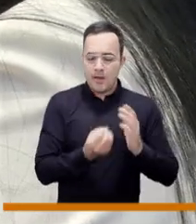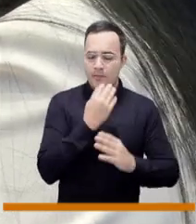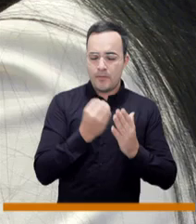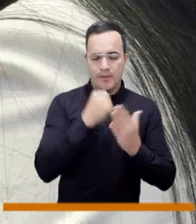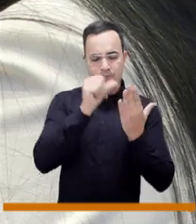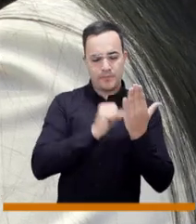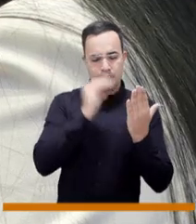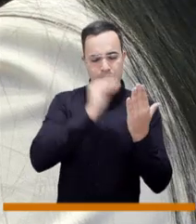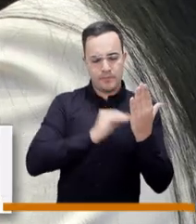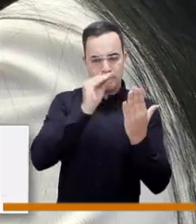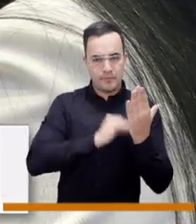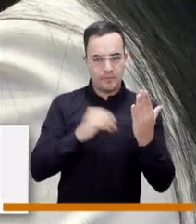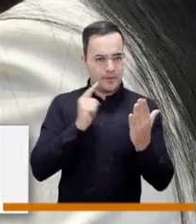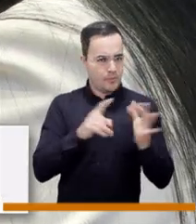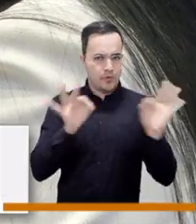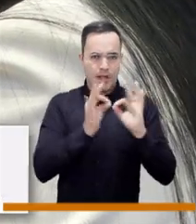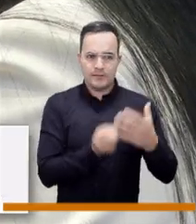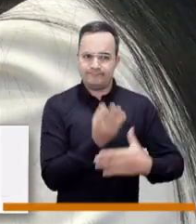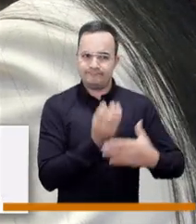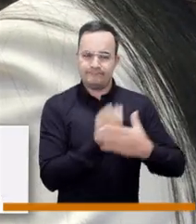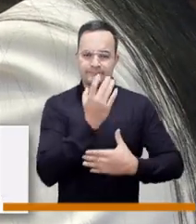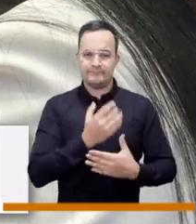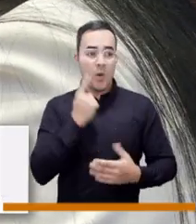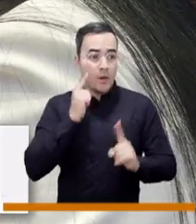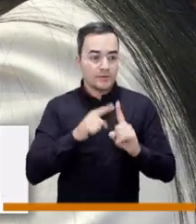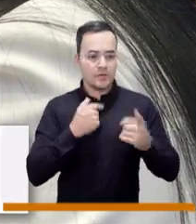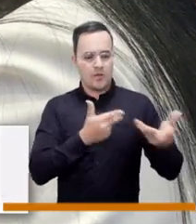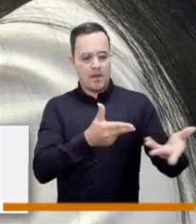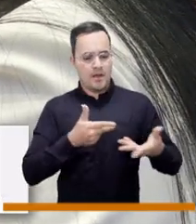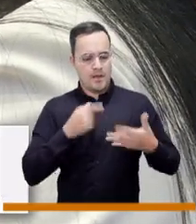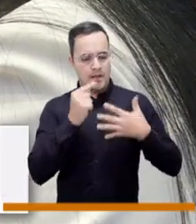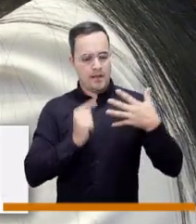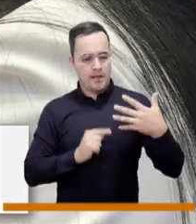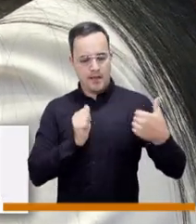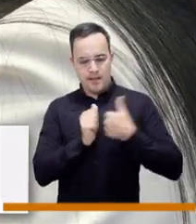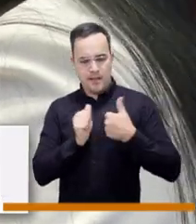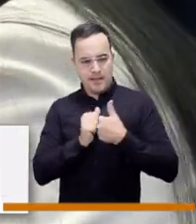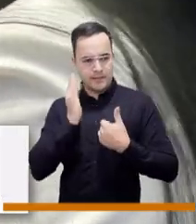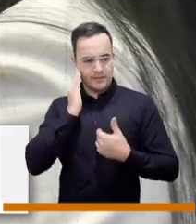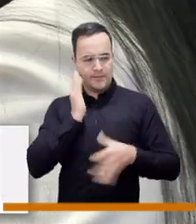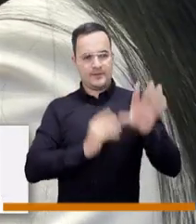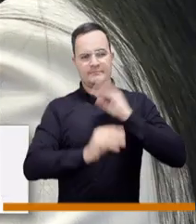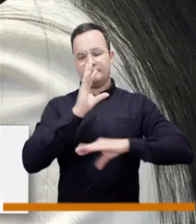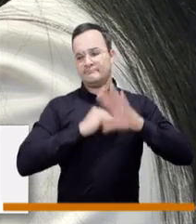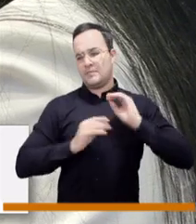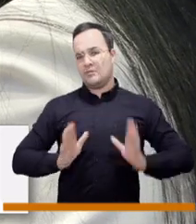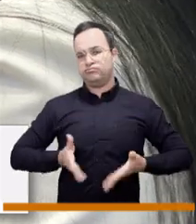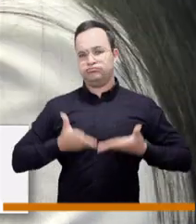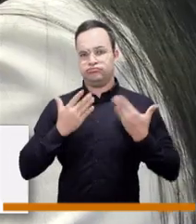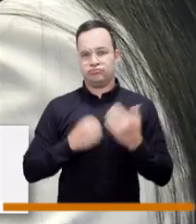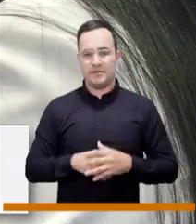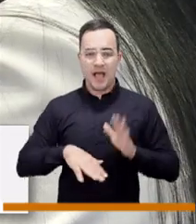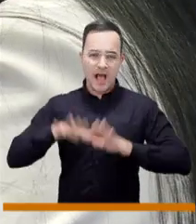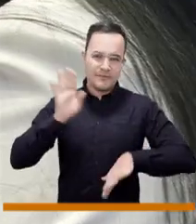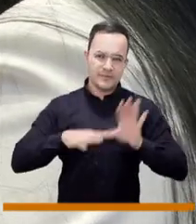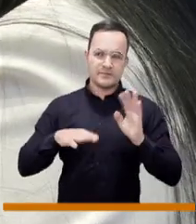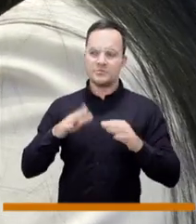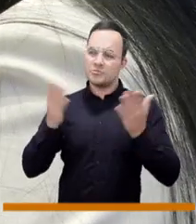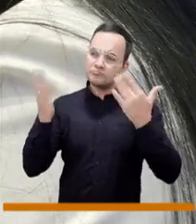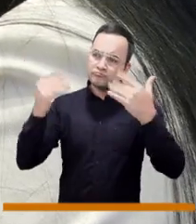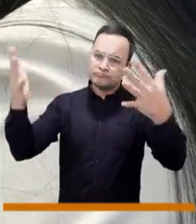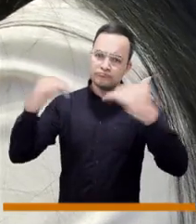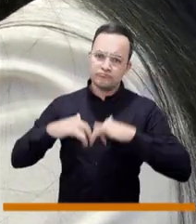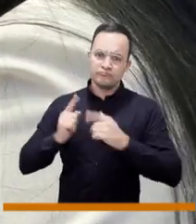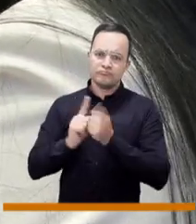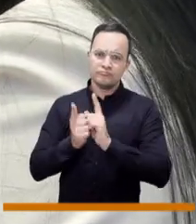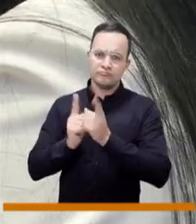creación de programas y acompañamiento para todo lo que conlleva el tema de de la condición muchas veces cuando